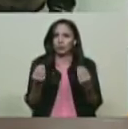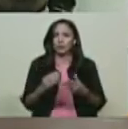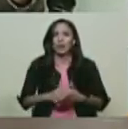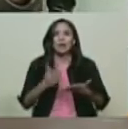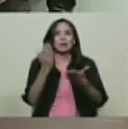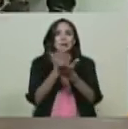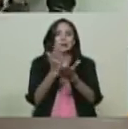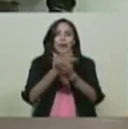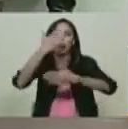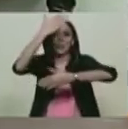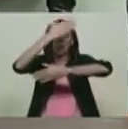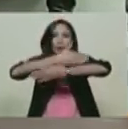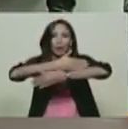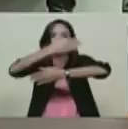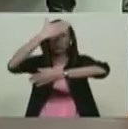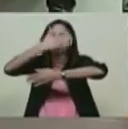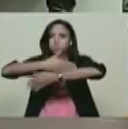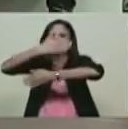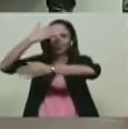bloqueo financiero,